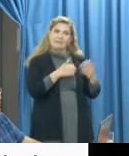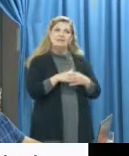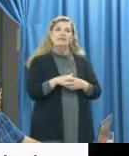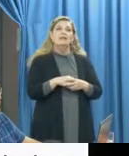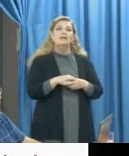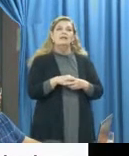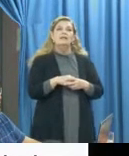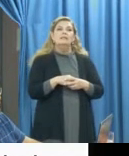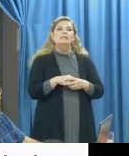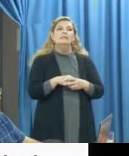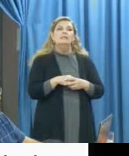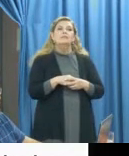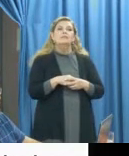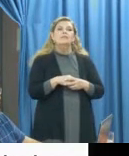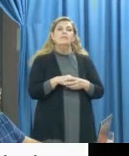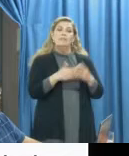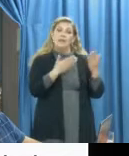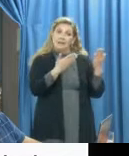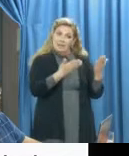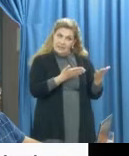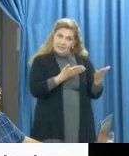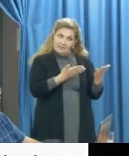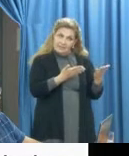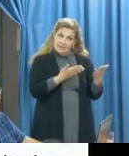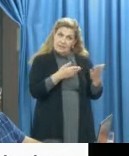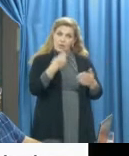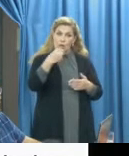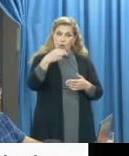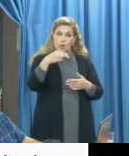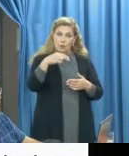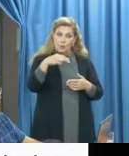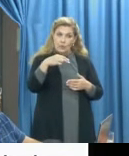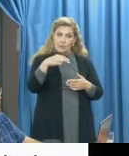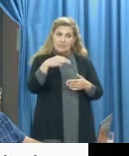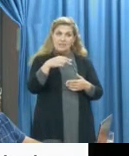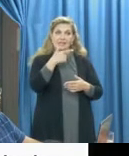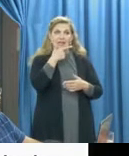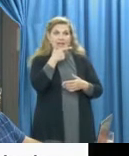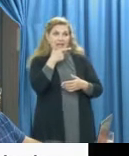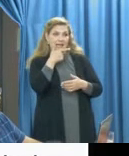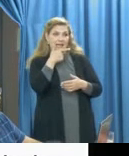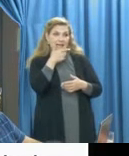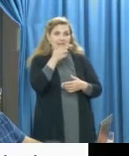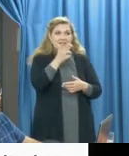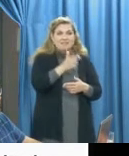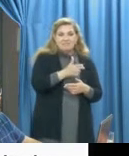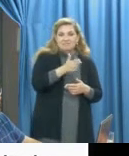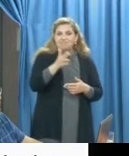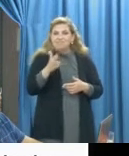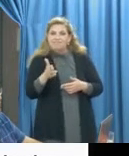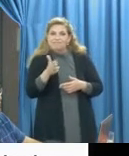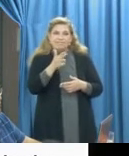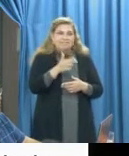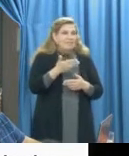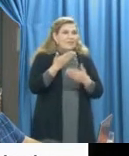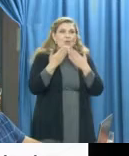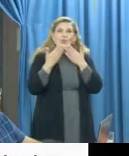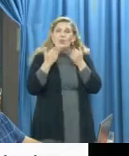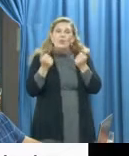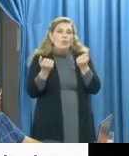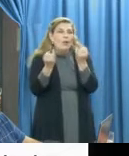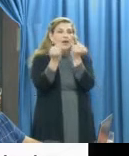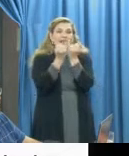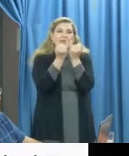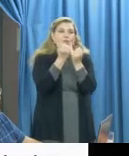impairment. De a raíz de esto se usa hipoacusia, pero en realidad hipoacusia no hay un equivalente